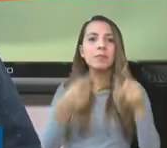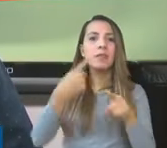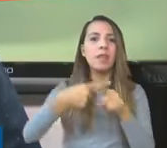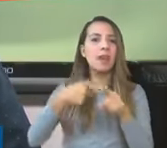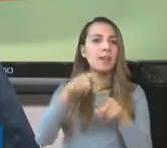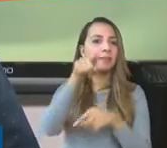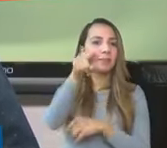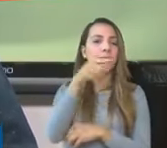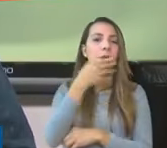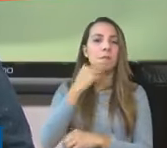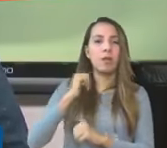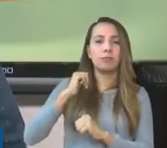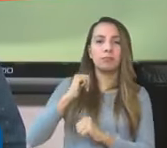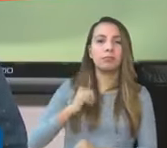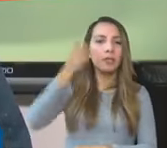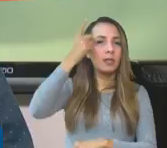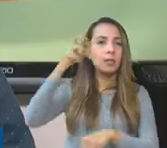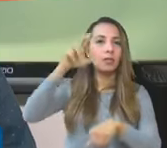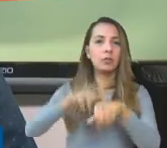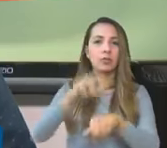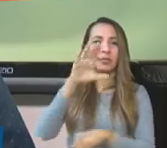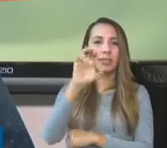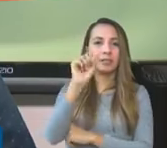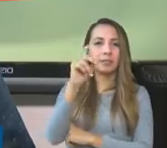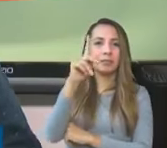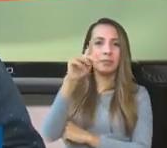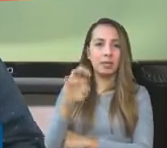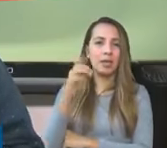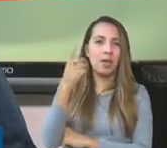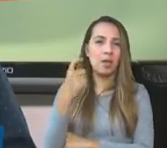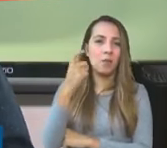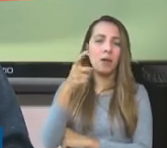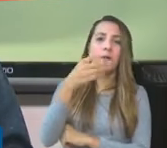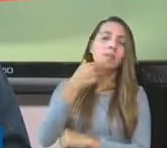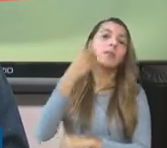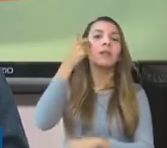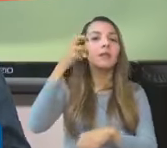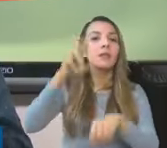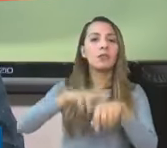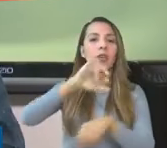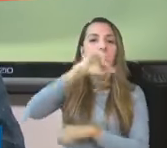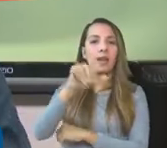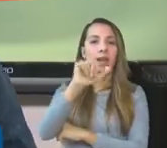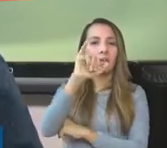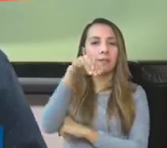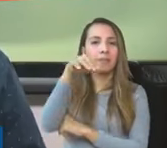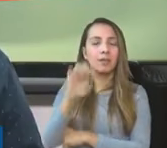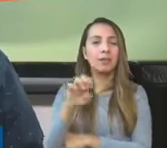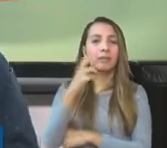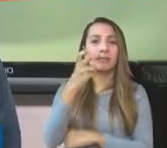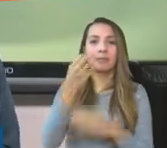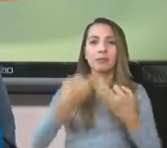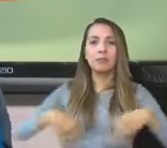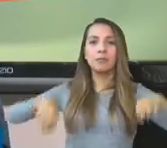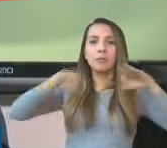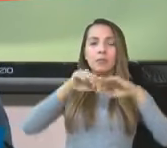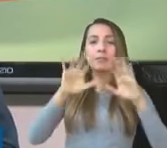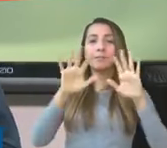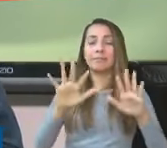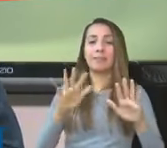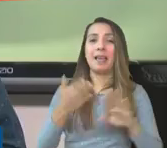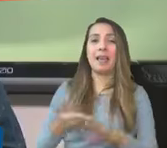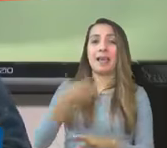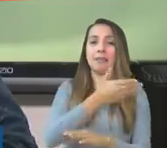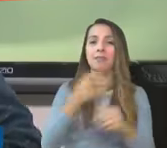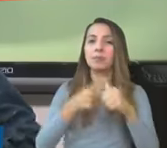titular director de CESPE, el ingeniero Jaime Alcocer Tello, y ahí es muy importante, antes de pasar a esto, miren, hay